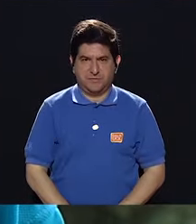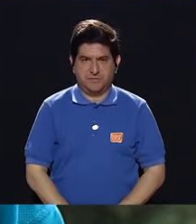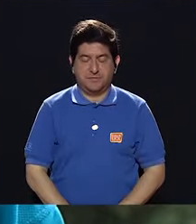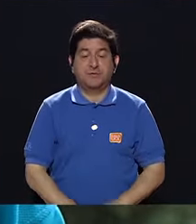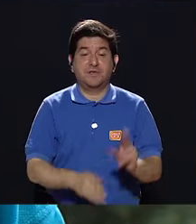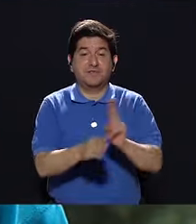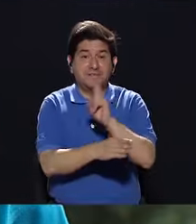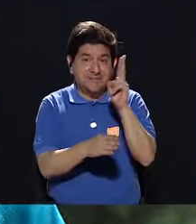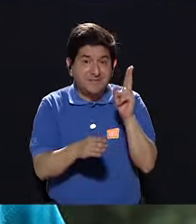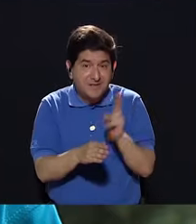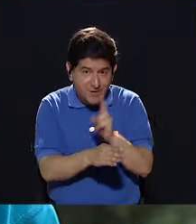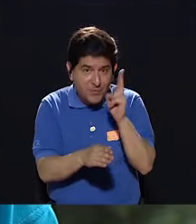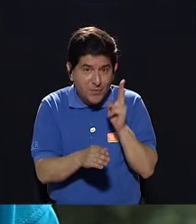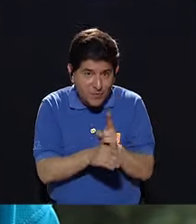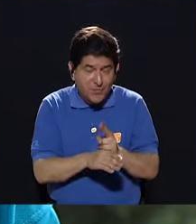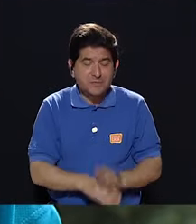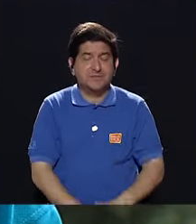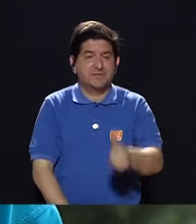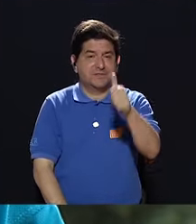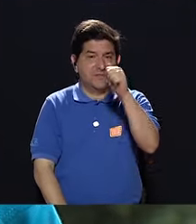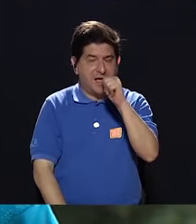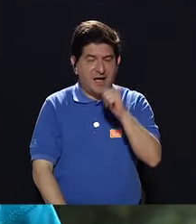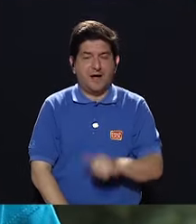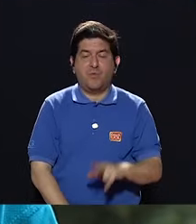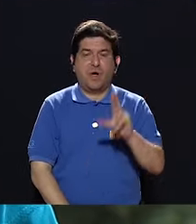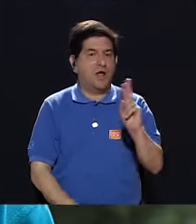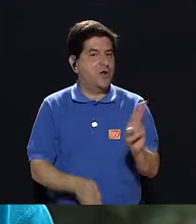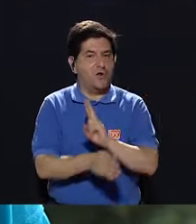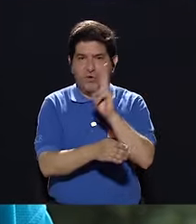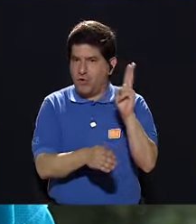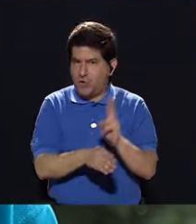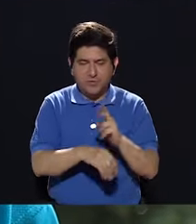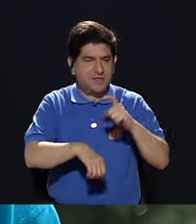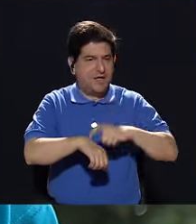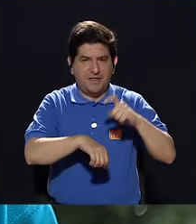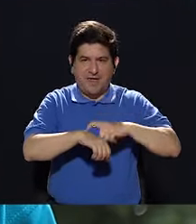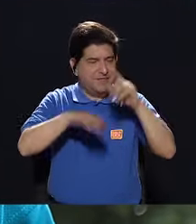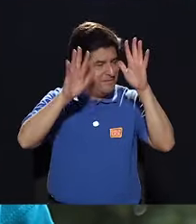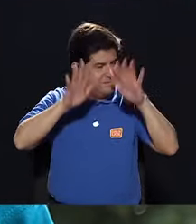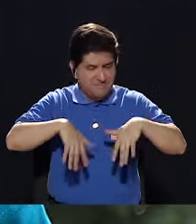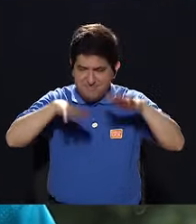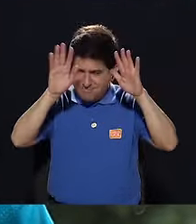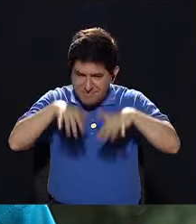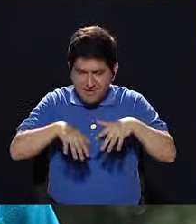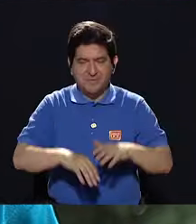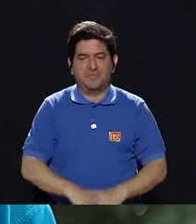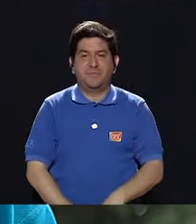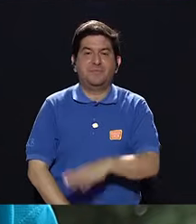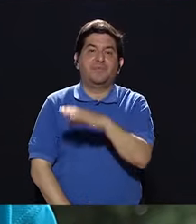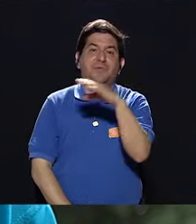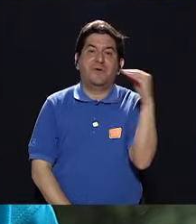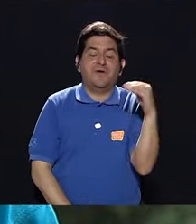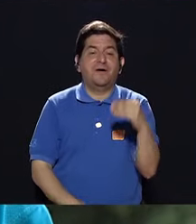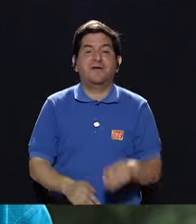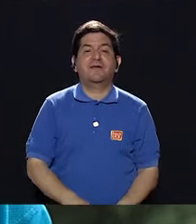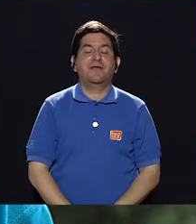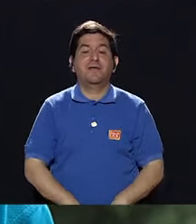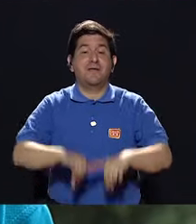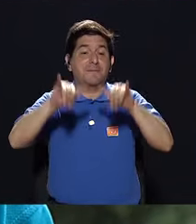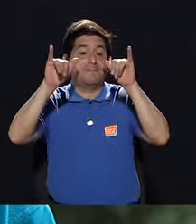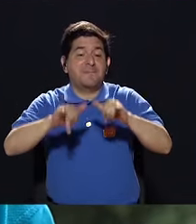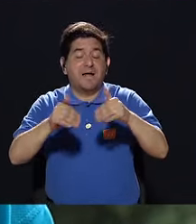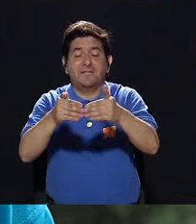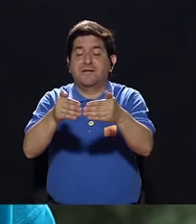es utilizar el recurso hídrico que no se utiliza durante la época lluviosa y